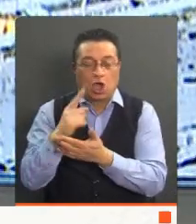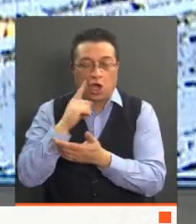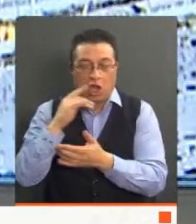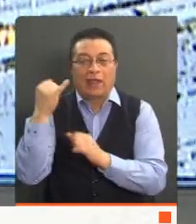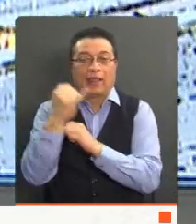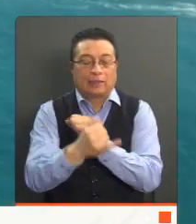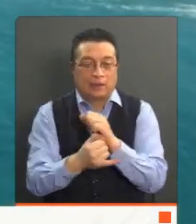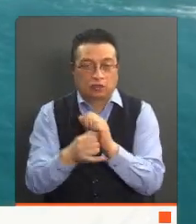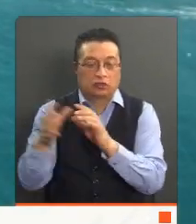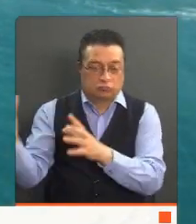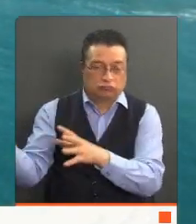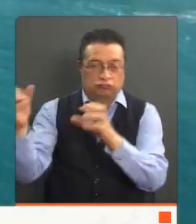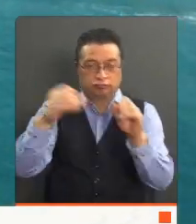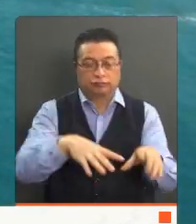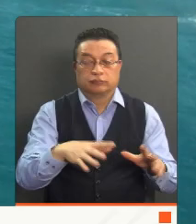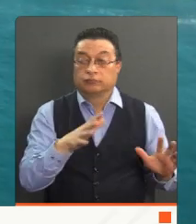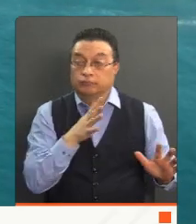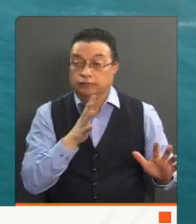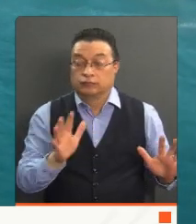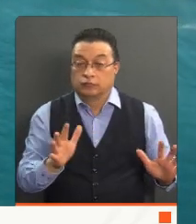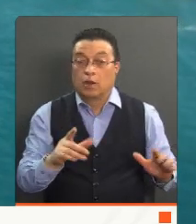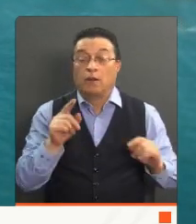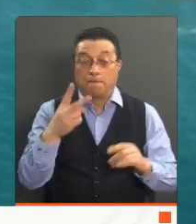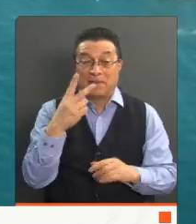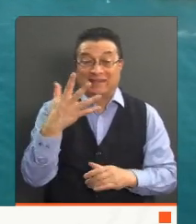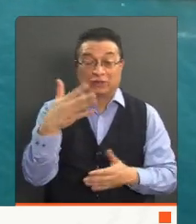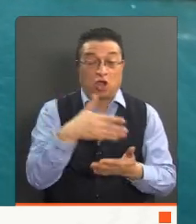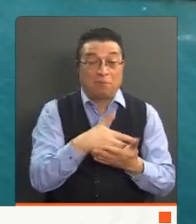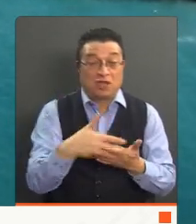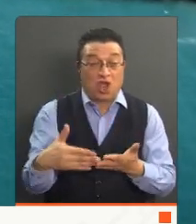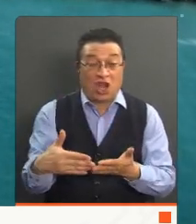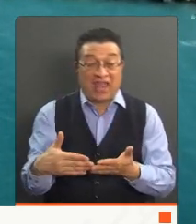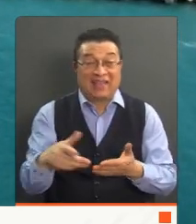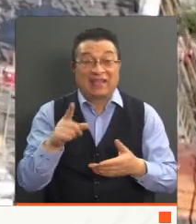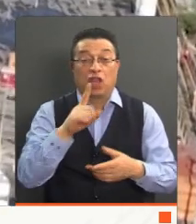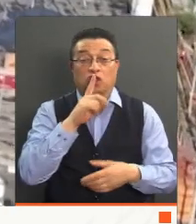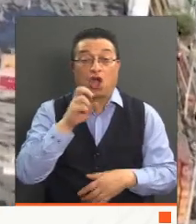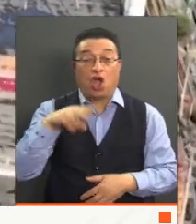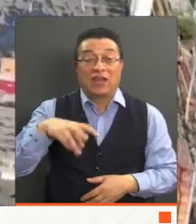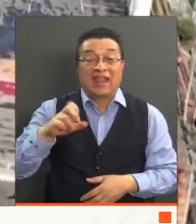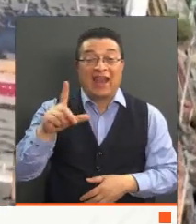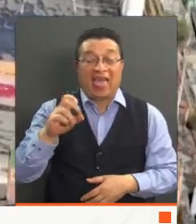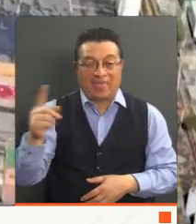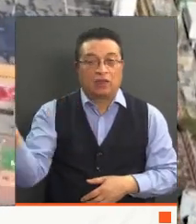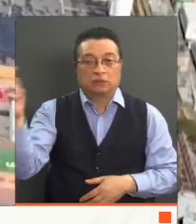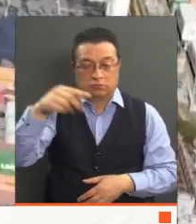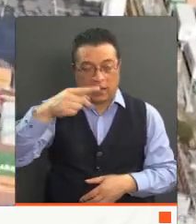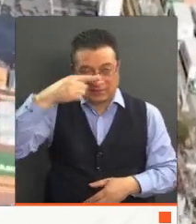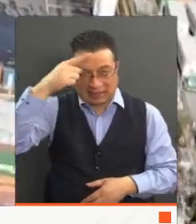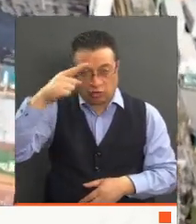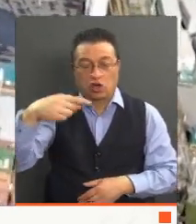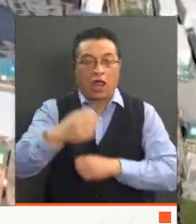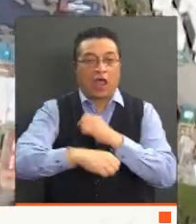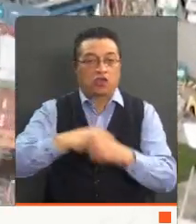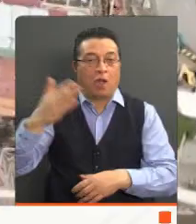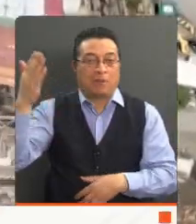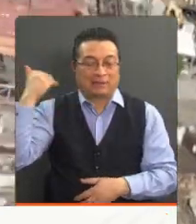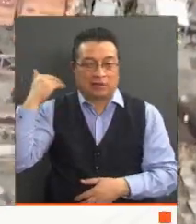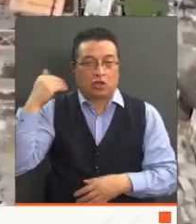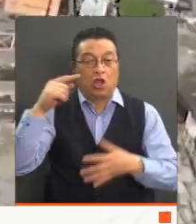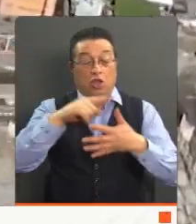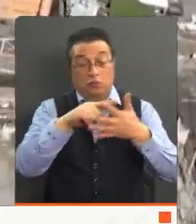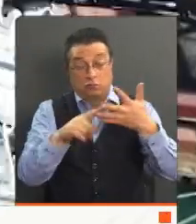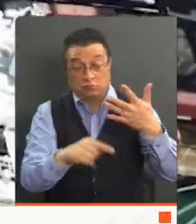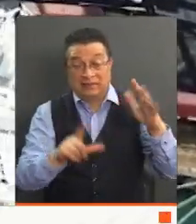encuentre detrás de este envío más de 25 millones de toneladas de carga se movilizaron por el puerto de san antonio el año pasado de las cuales un